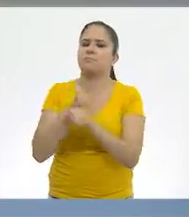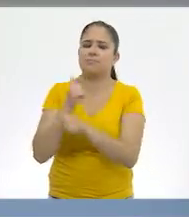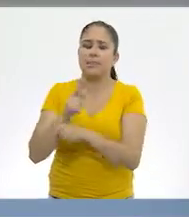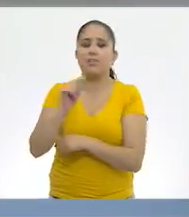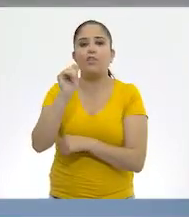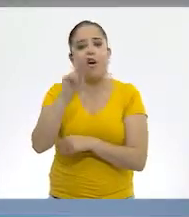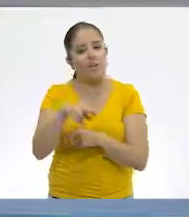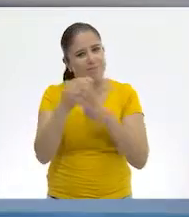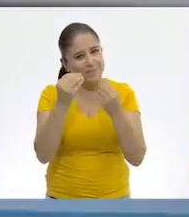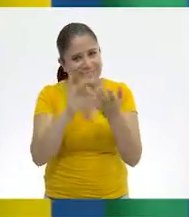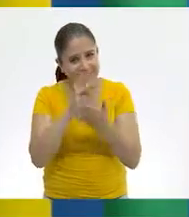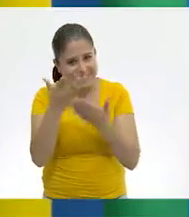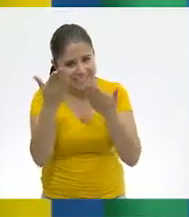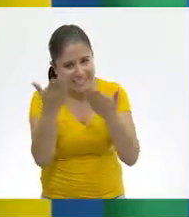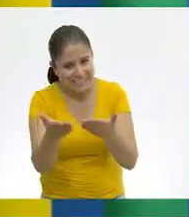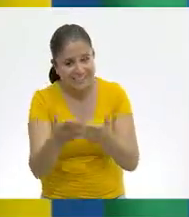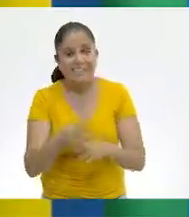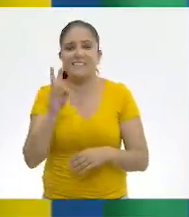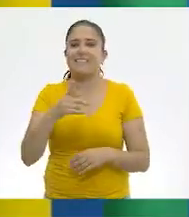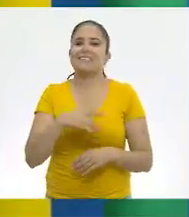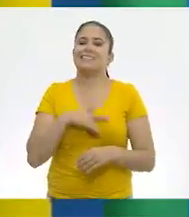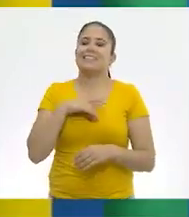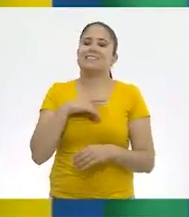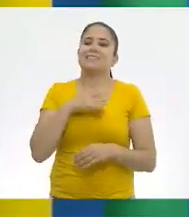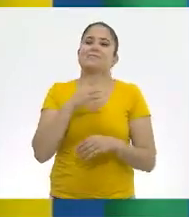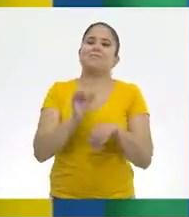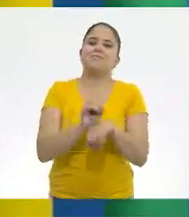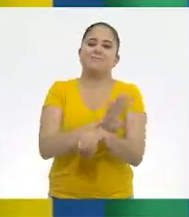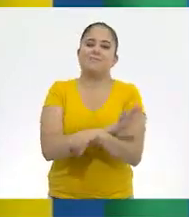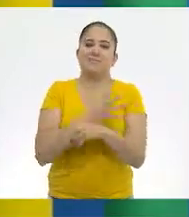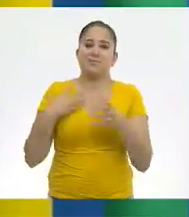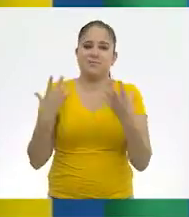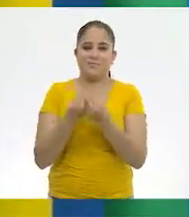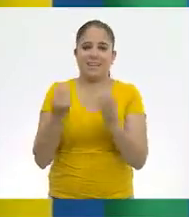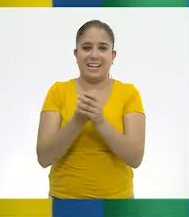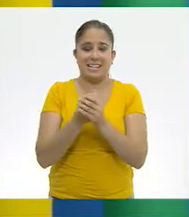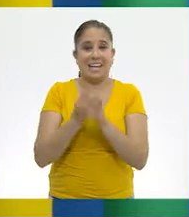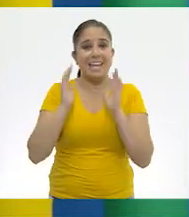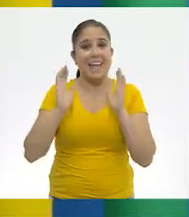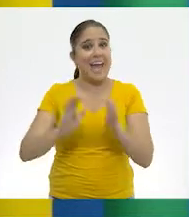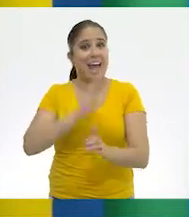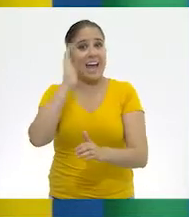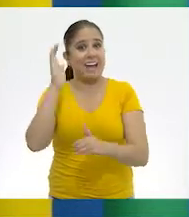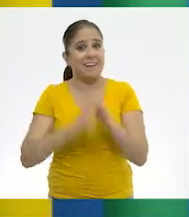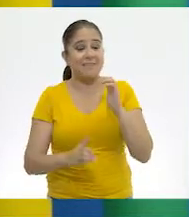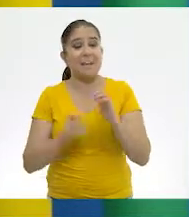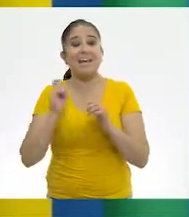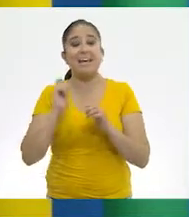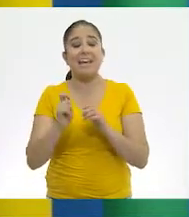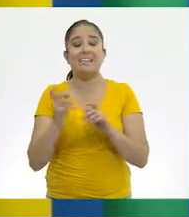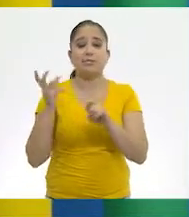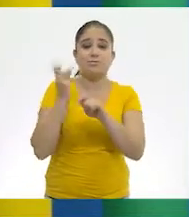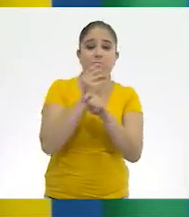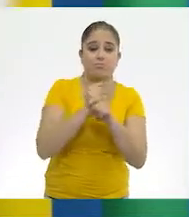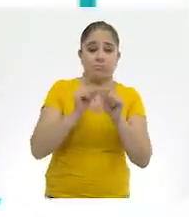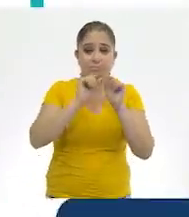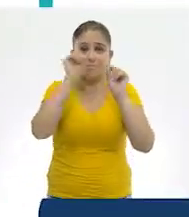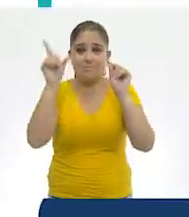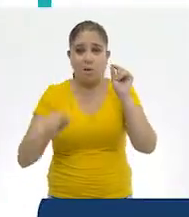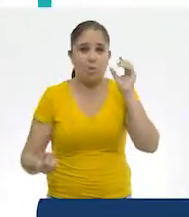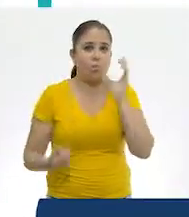gracias también. Es un placer estar con ustedes en esta clase. Hemos terminado con la República